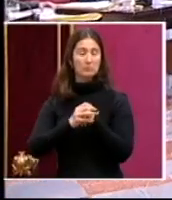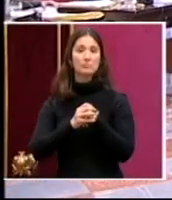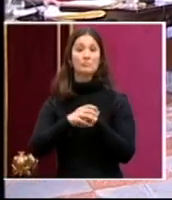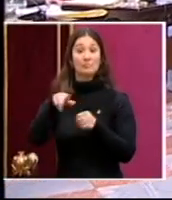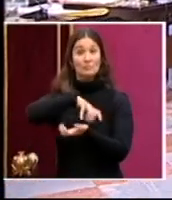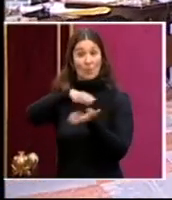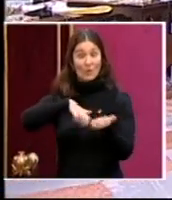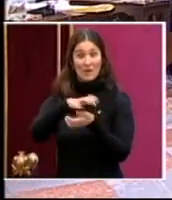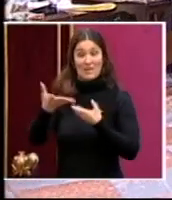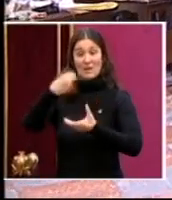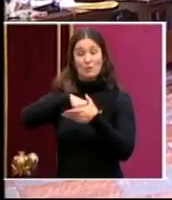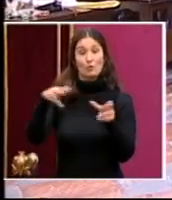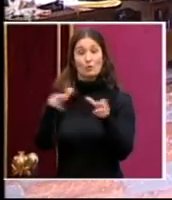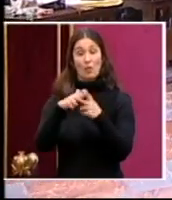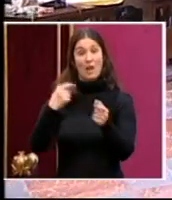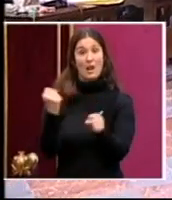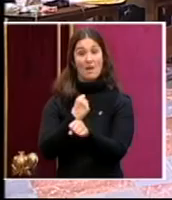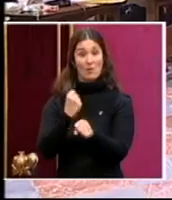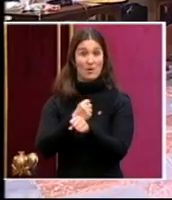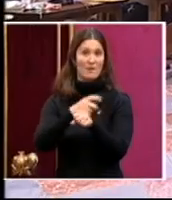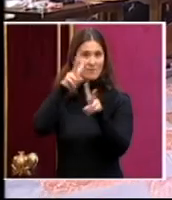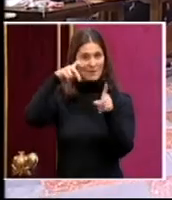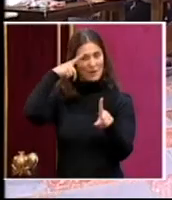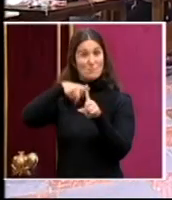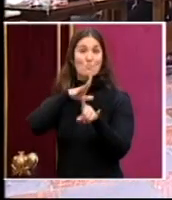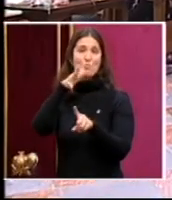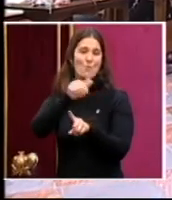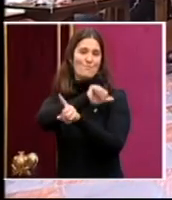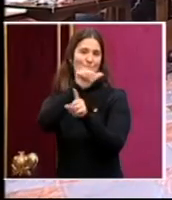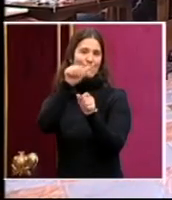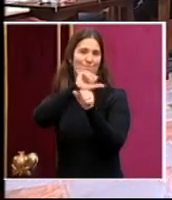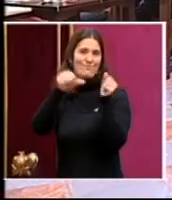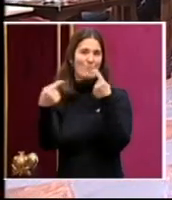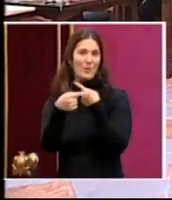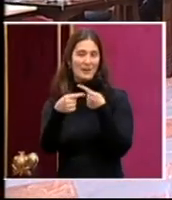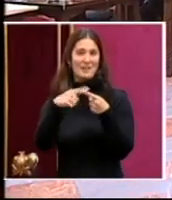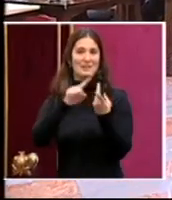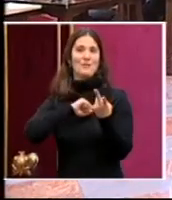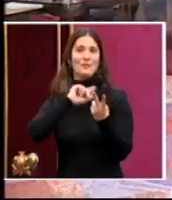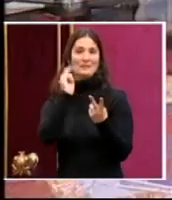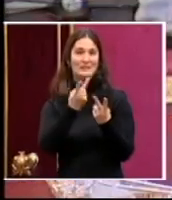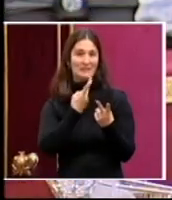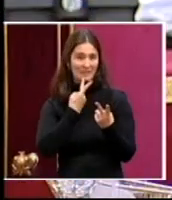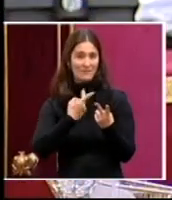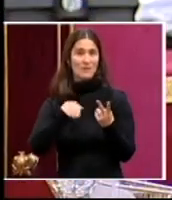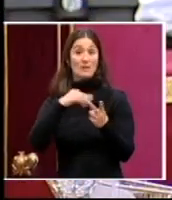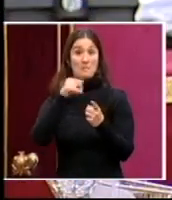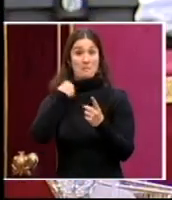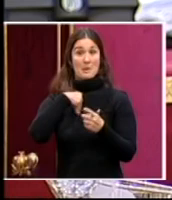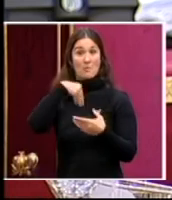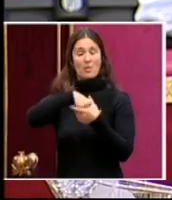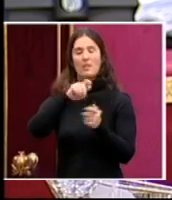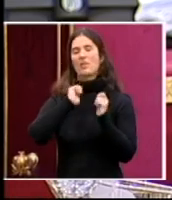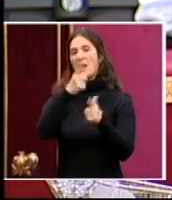esta violencia y exclusión social y laboral, basada en los prejuicios sexistas y transfóbicos, además de lo que supone por sí misma, deja